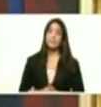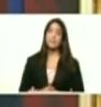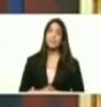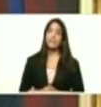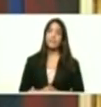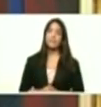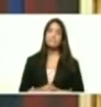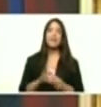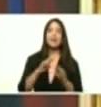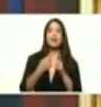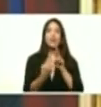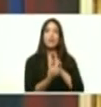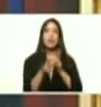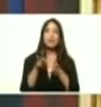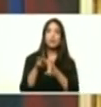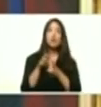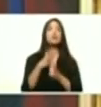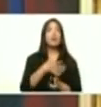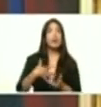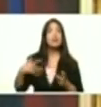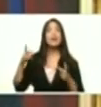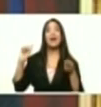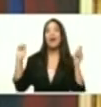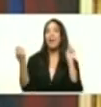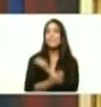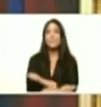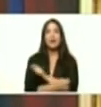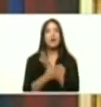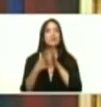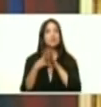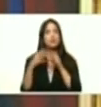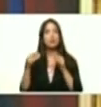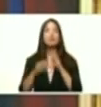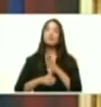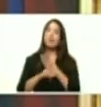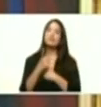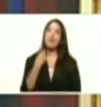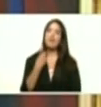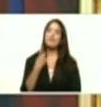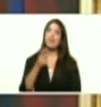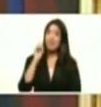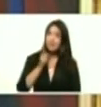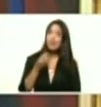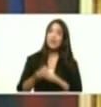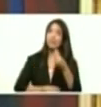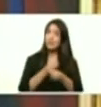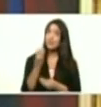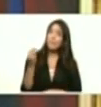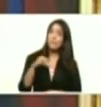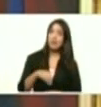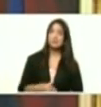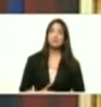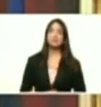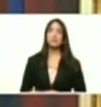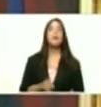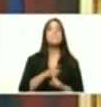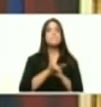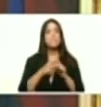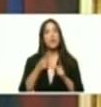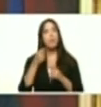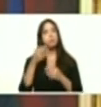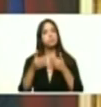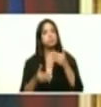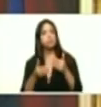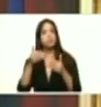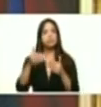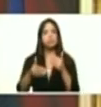llamadas reformas tributarias. Yo quería hacer una gran revolución tributaria. No la hemos hecho todavía, como debe ser. Pero hemos avanzado en